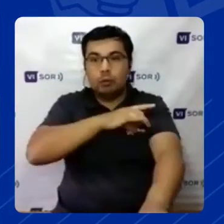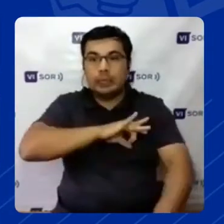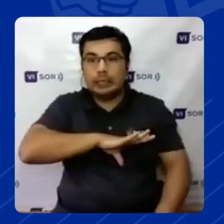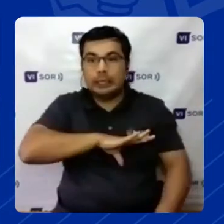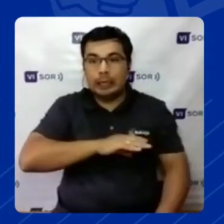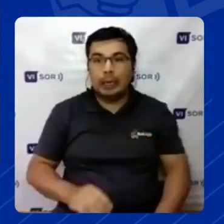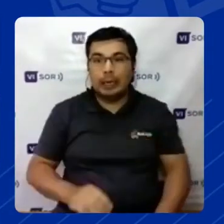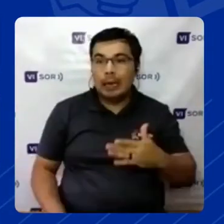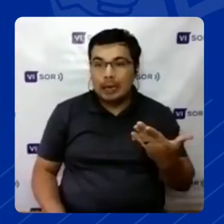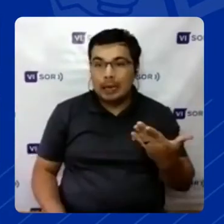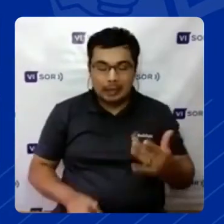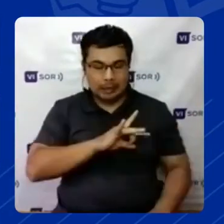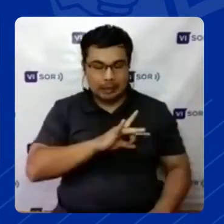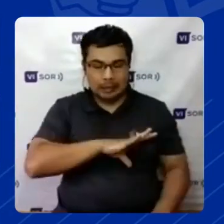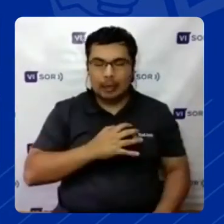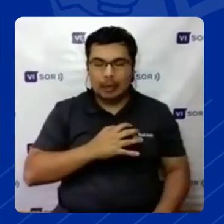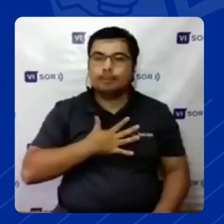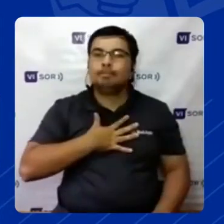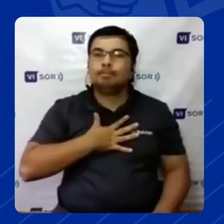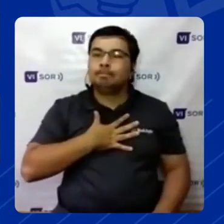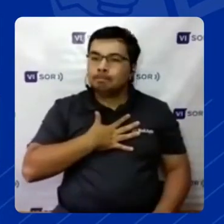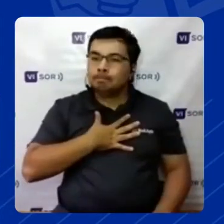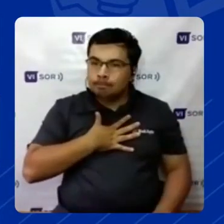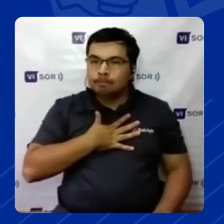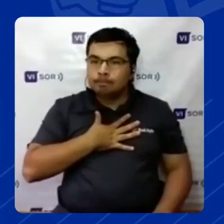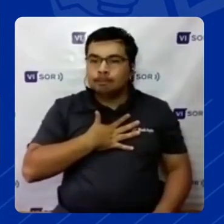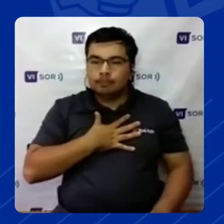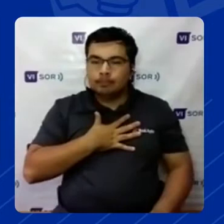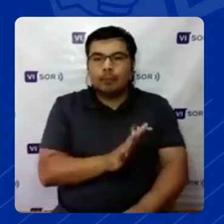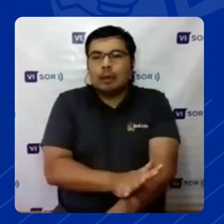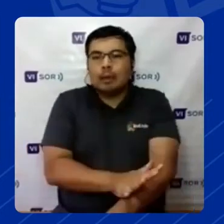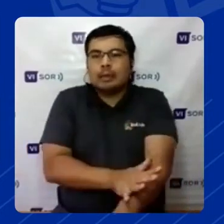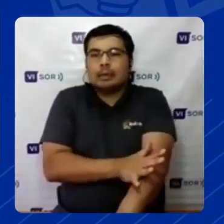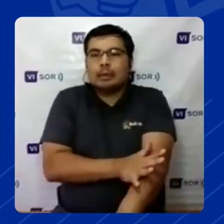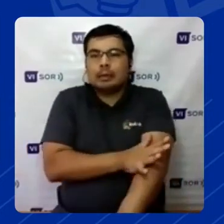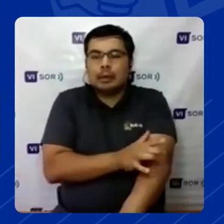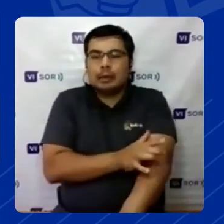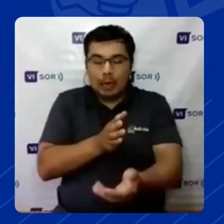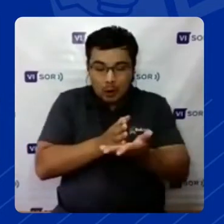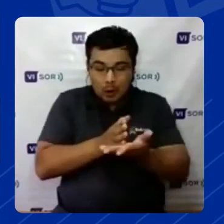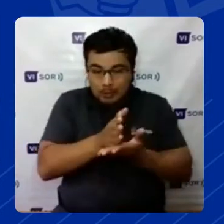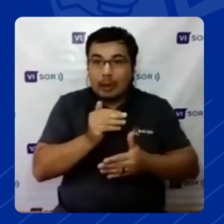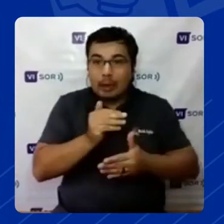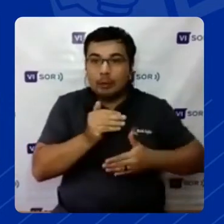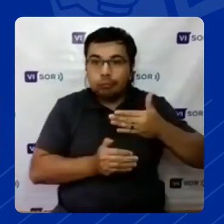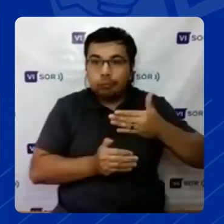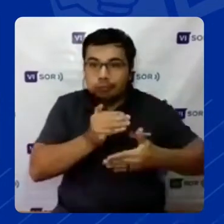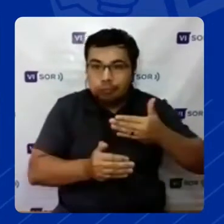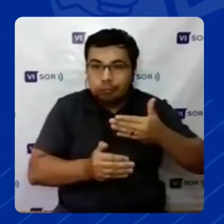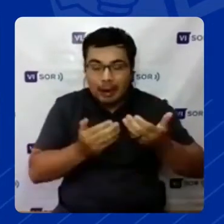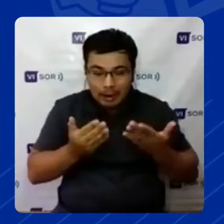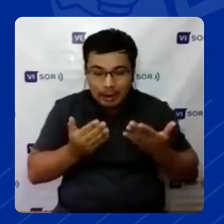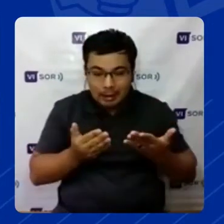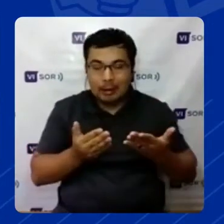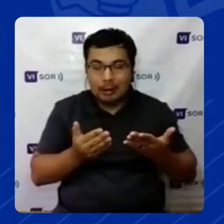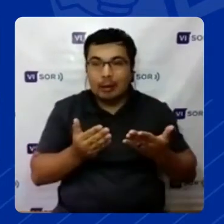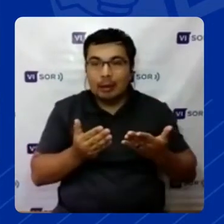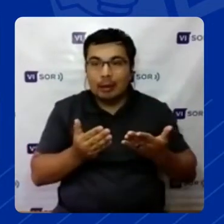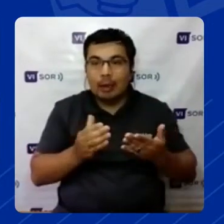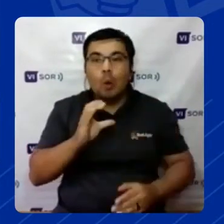haya sensibilizado y haya puesto en marcha este servicio de adaptación y de formación que van a